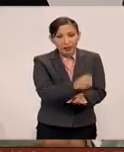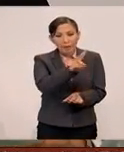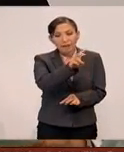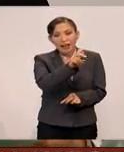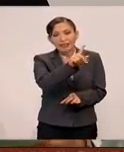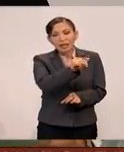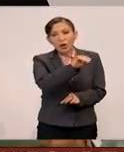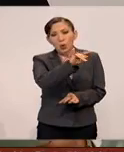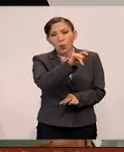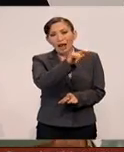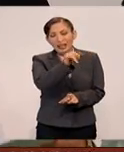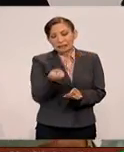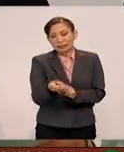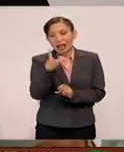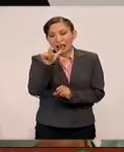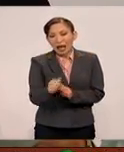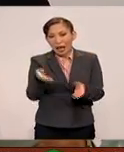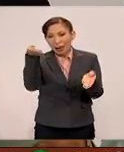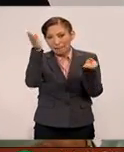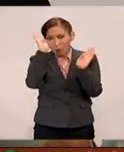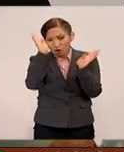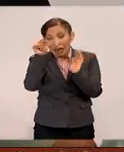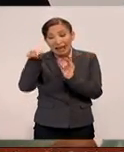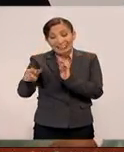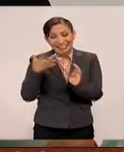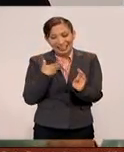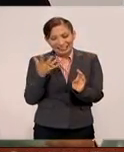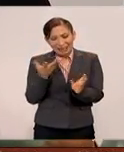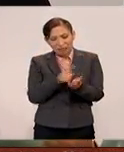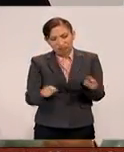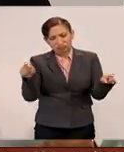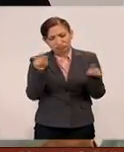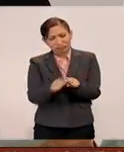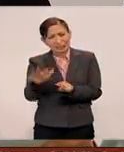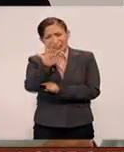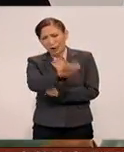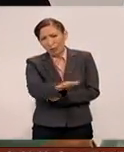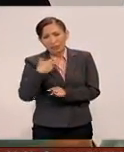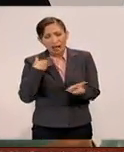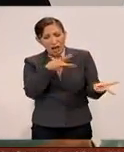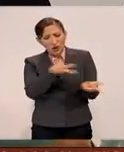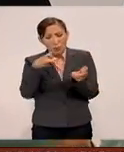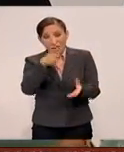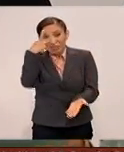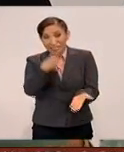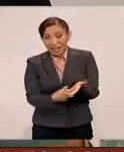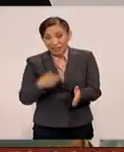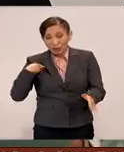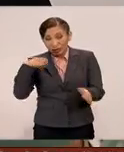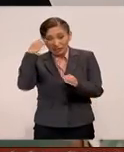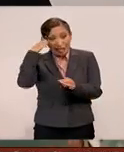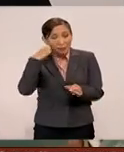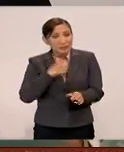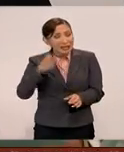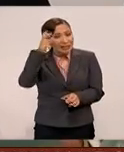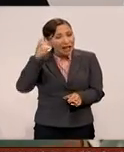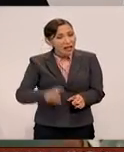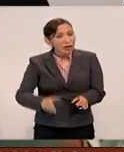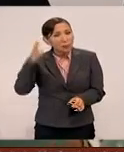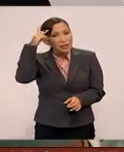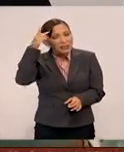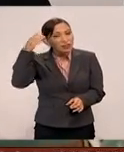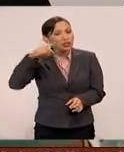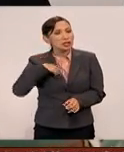Valentín Juárez Hernández, alias La Burra, quien tenía en su haber más de 50 robos al interior de las estaciones Hidalgo, Bellas Artes y